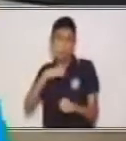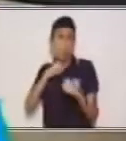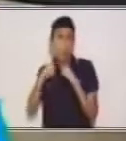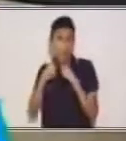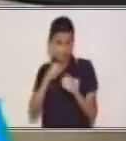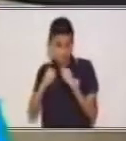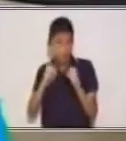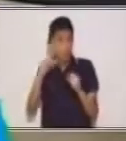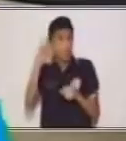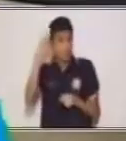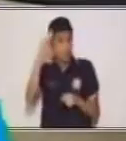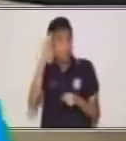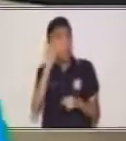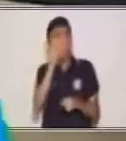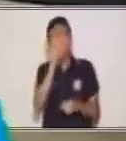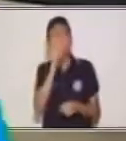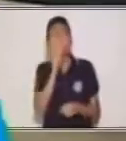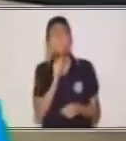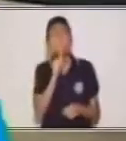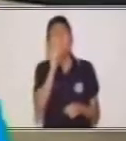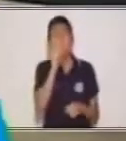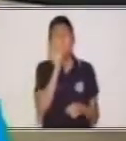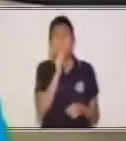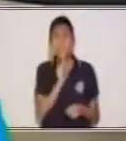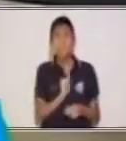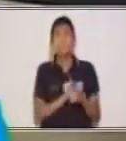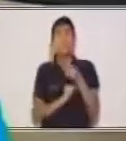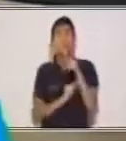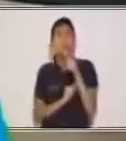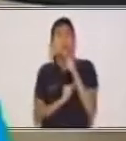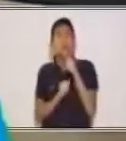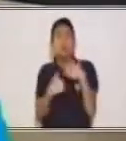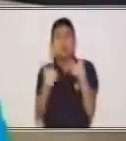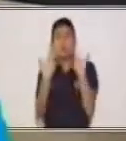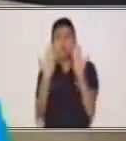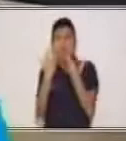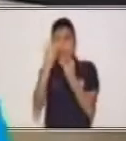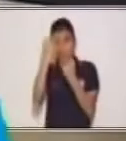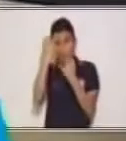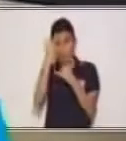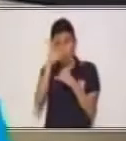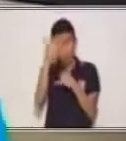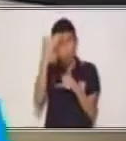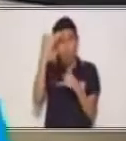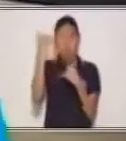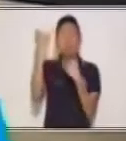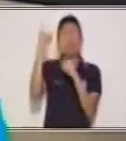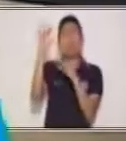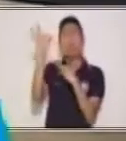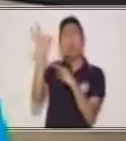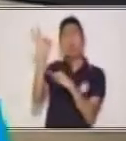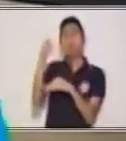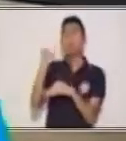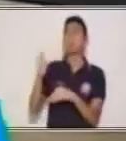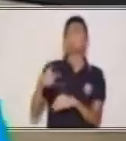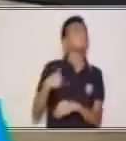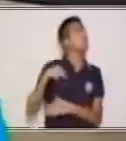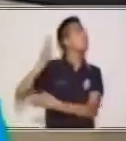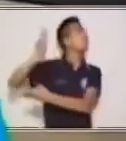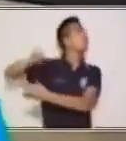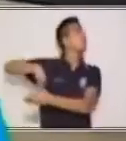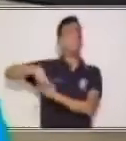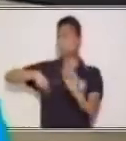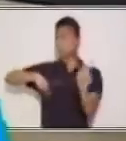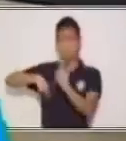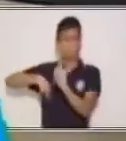Recuerden, paciente es él quien recibe la acción. El informe no se puede leer solito. Entonces, ¿quién lo está realizando? Bueno,